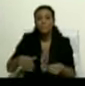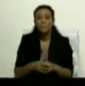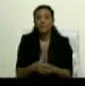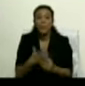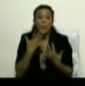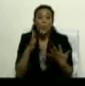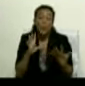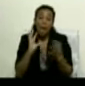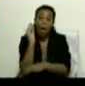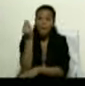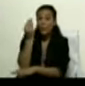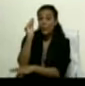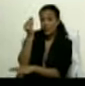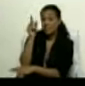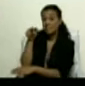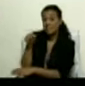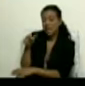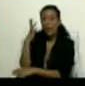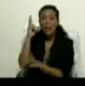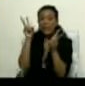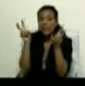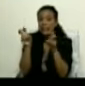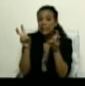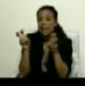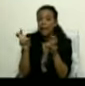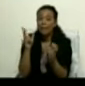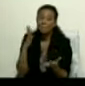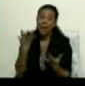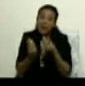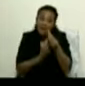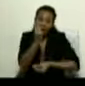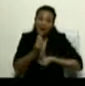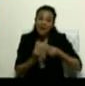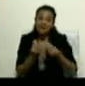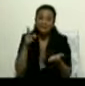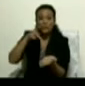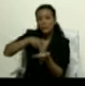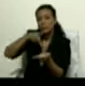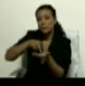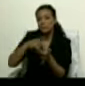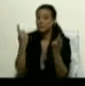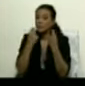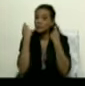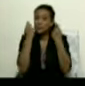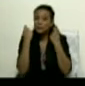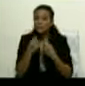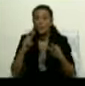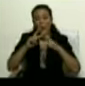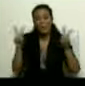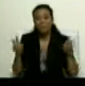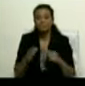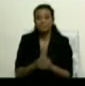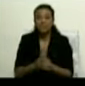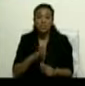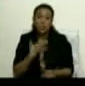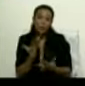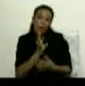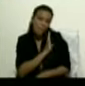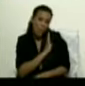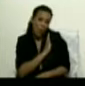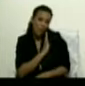las muñequeras, por supuesto, teníamos que estar presentes en esta convocatoria a la paz. Yo tengo una muñeca